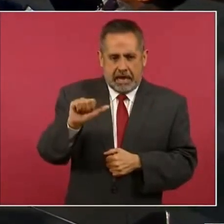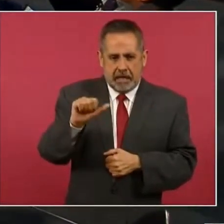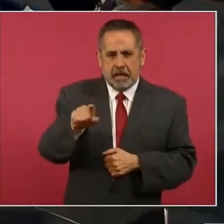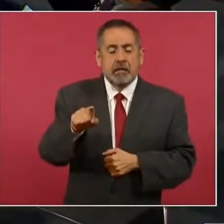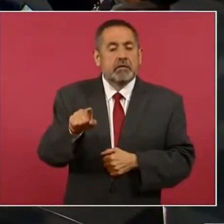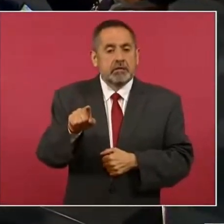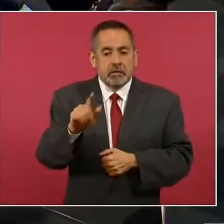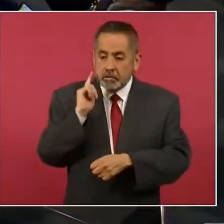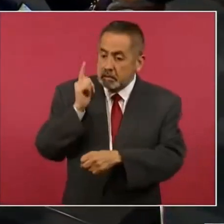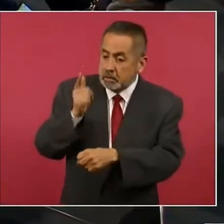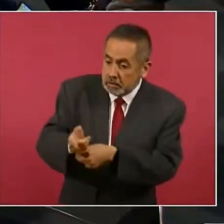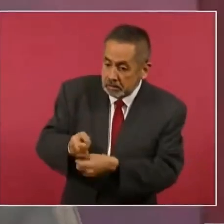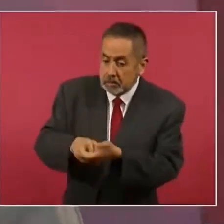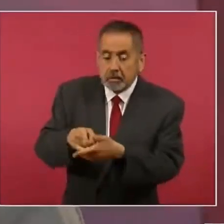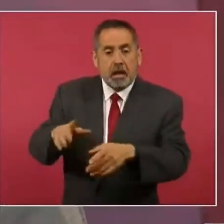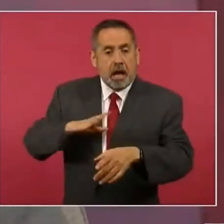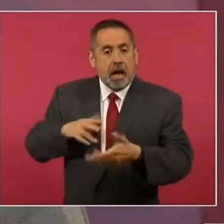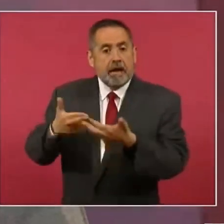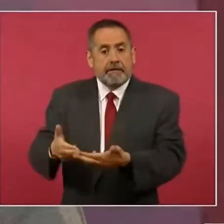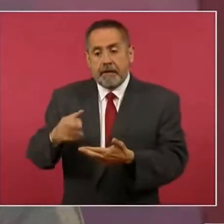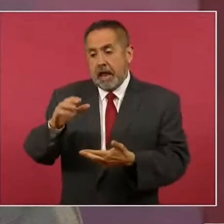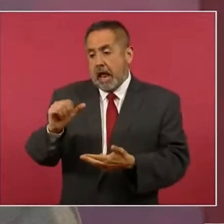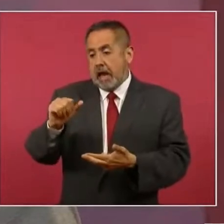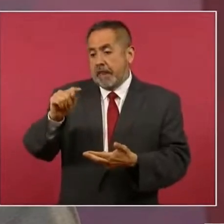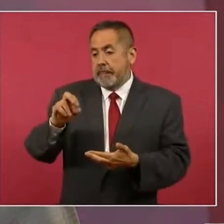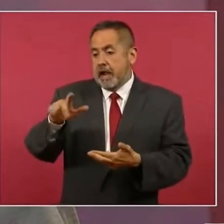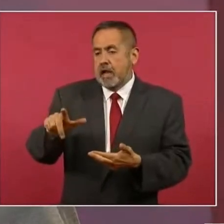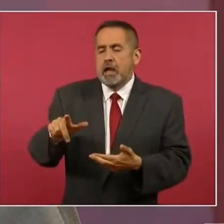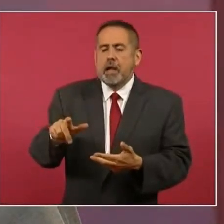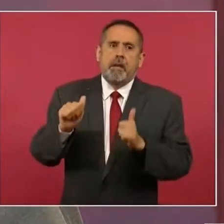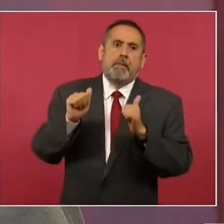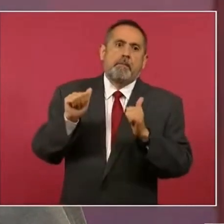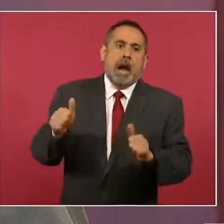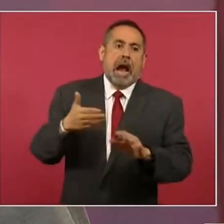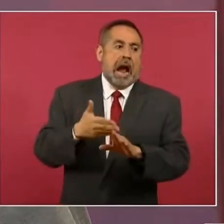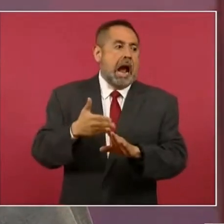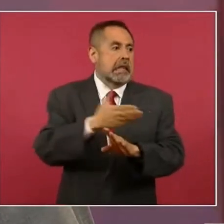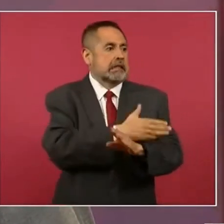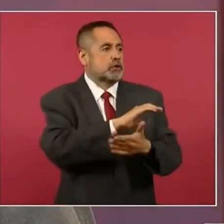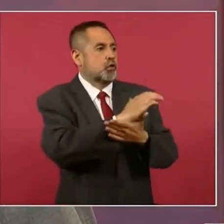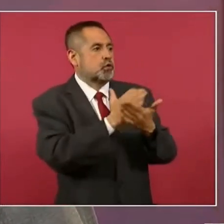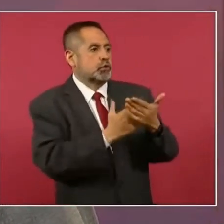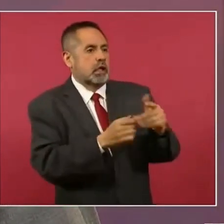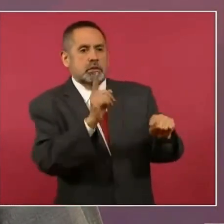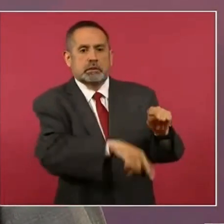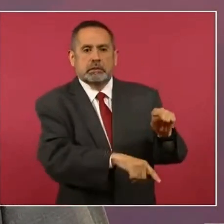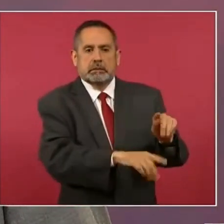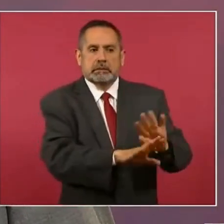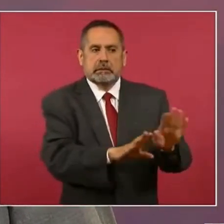se descubre Cantarell, pero ya estaban cancelados los contratos riesgos.